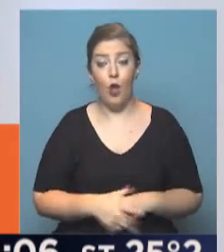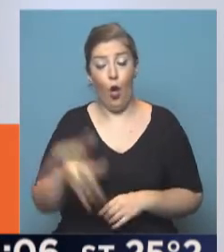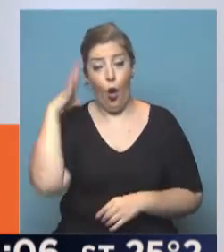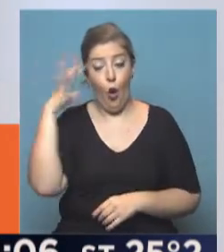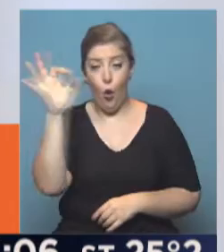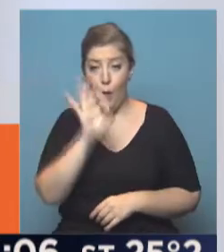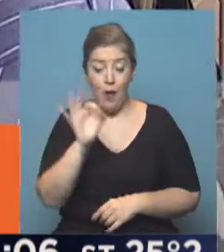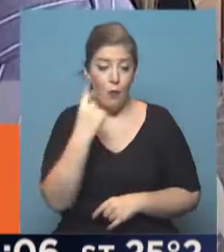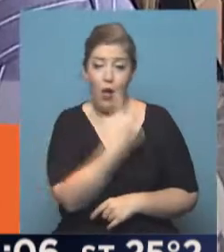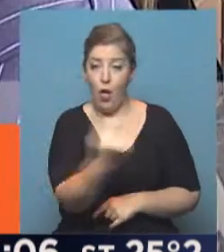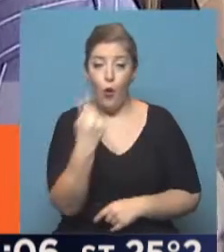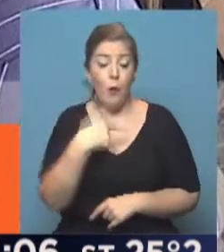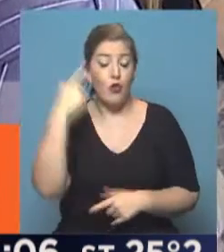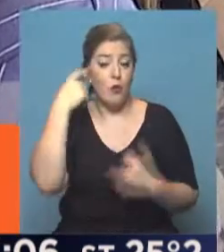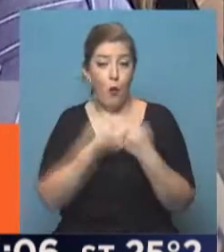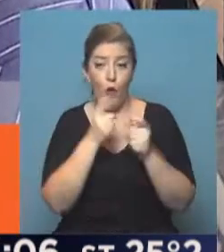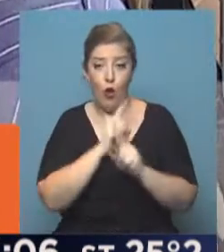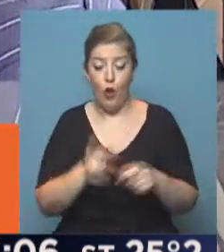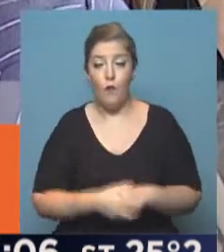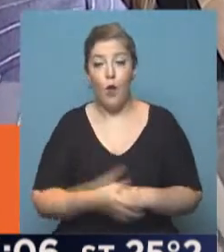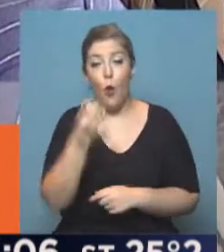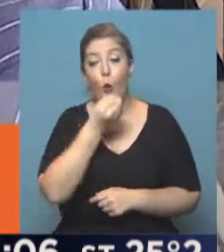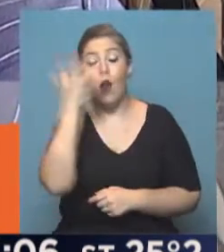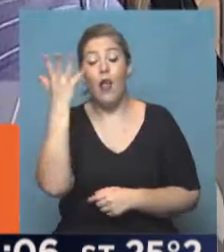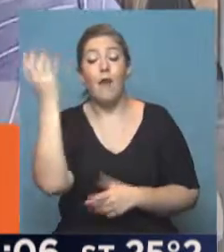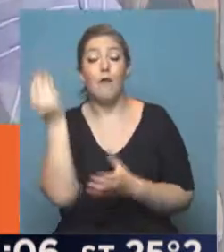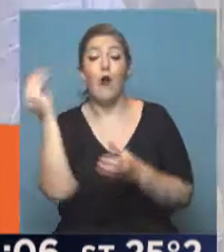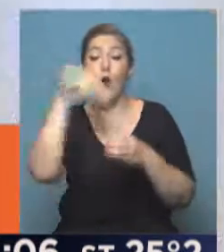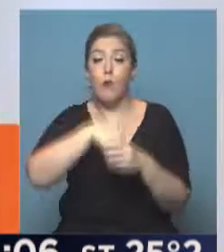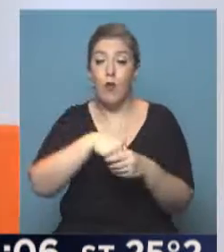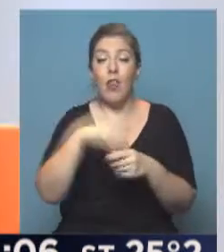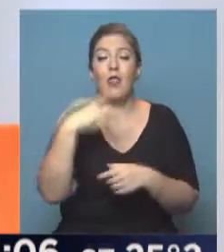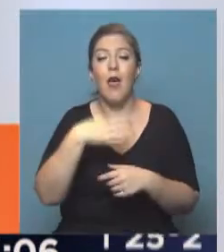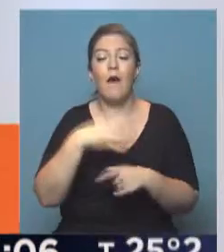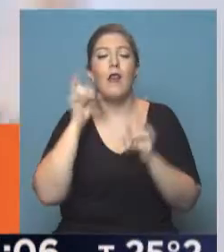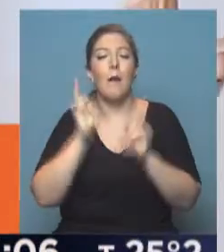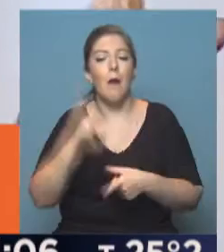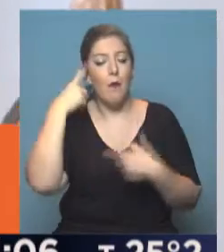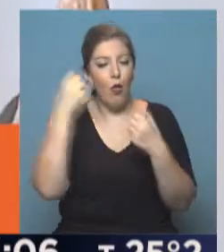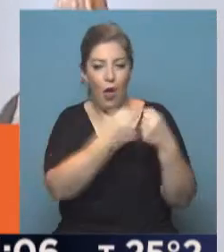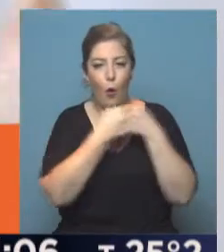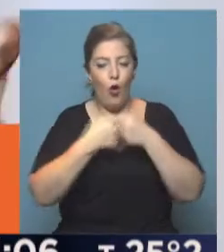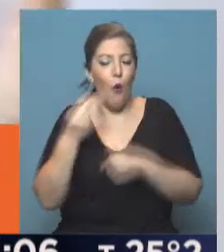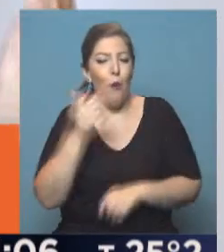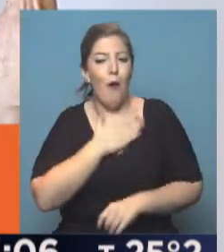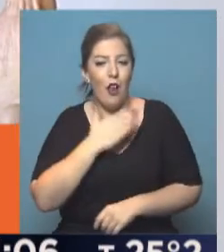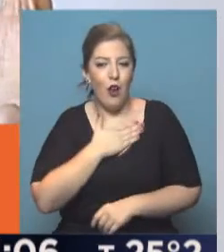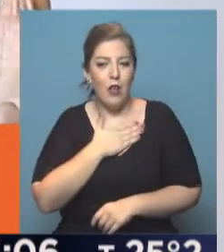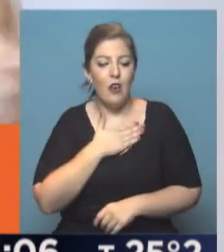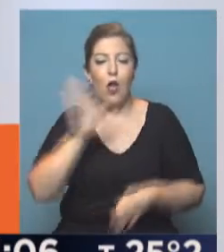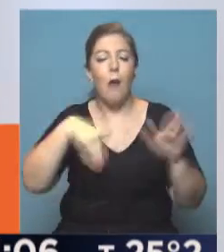opinamos, pero no la comparto. Cualquier incorporación tiene que compartir nuestros valores. Esto no se trata de